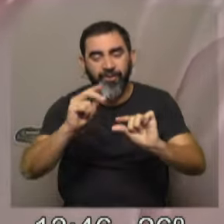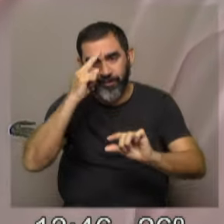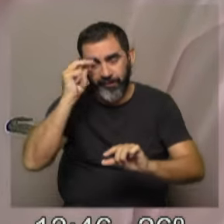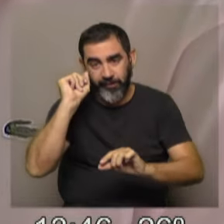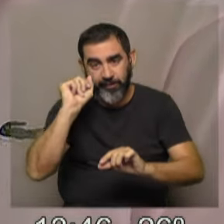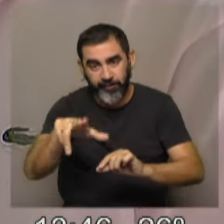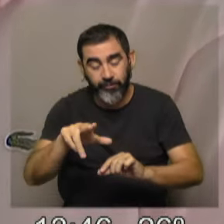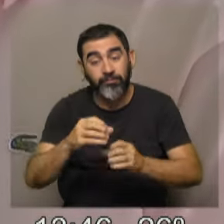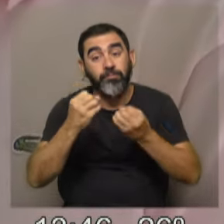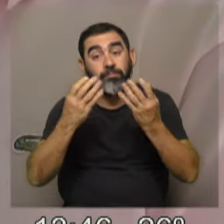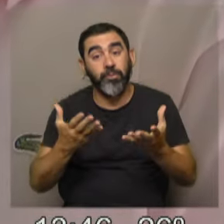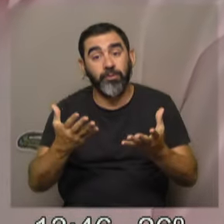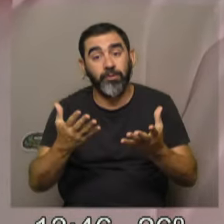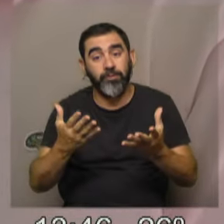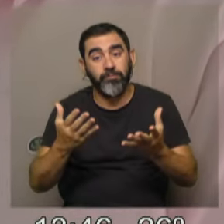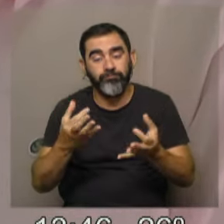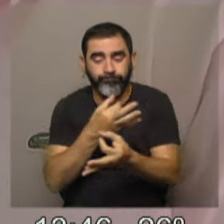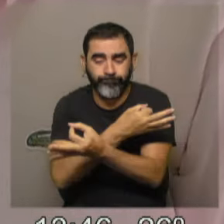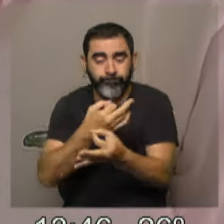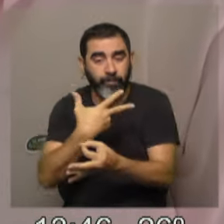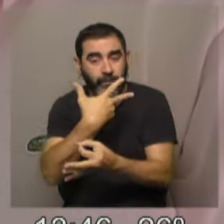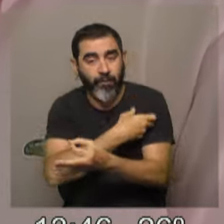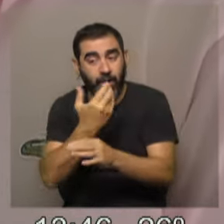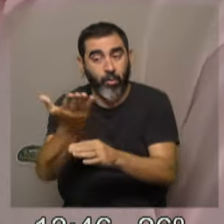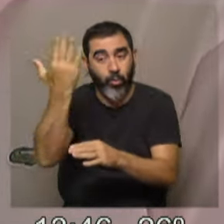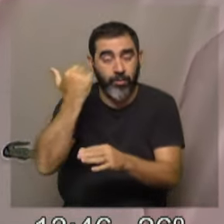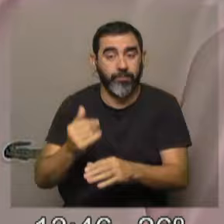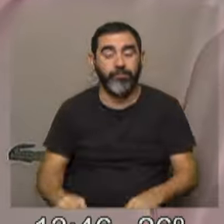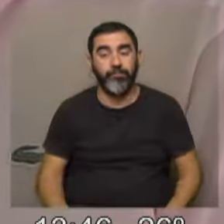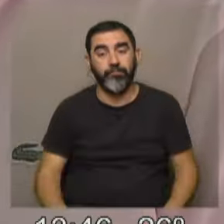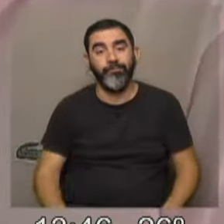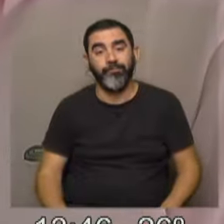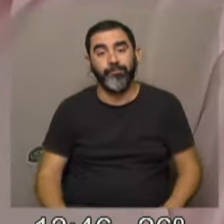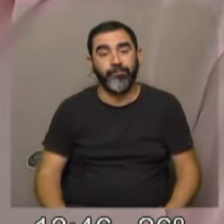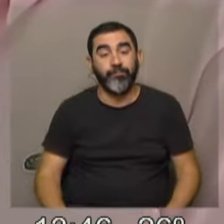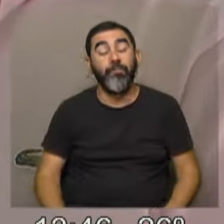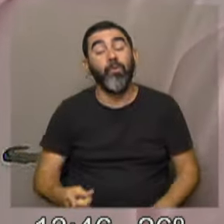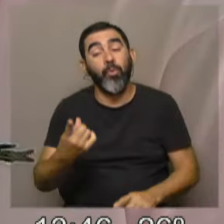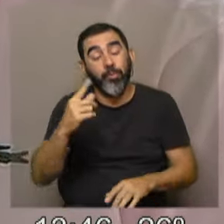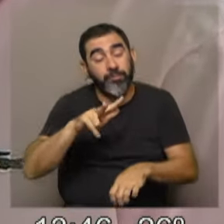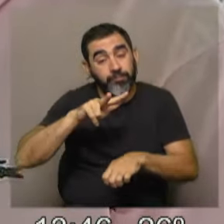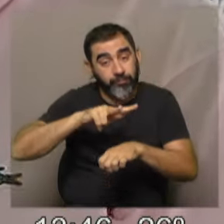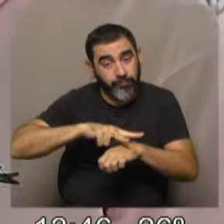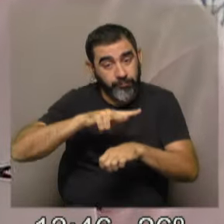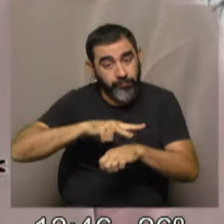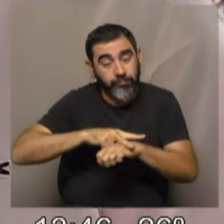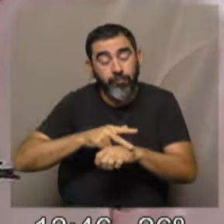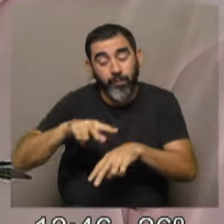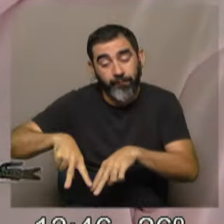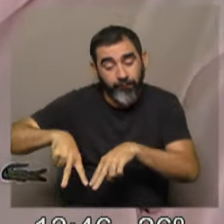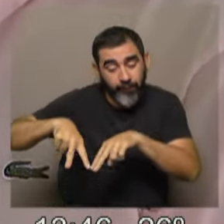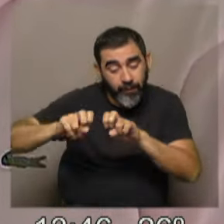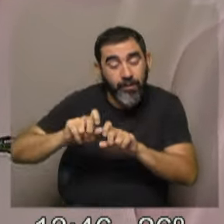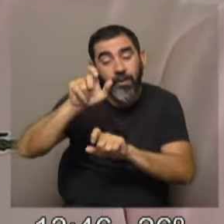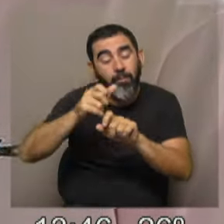internación porque tenemos inmunidad de las dosis anteriores. Entonces, por eso es que nos recomiendan de que nos asesoremos, de que se asesoren